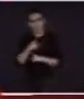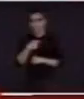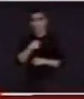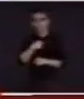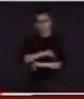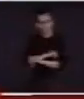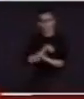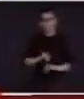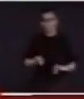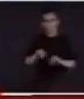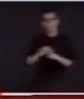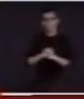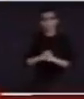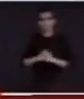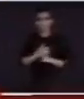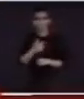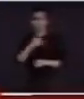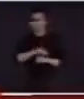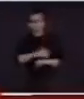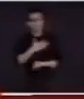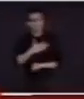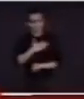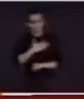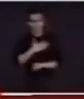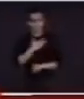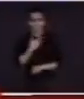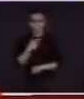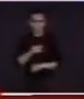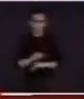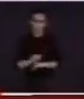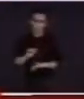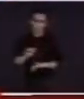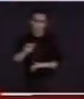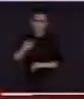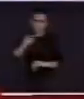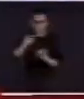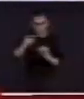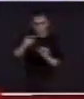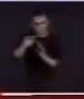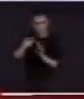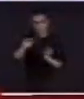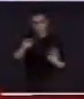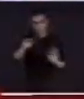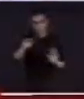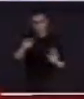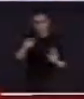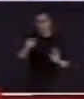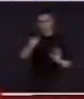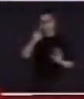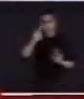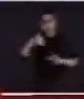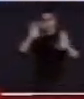Amiga mía, yo quiero que crezcas tan solo un pisquito. Amiga mía, a ver si uno de estos